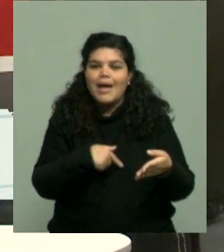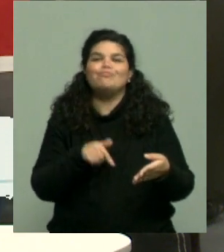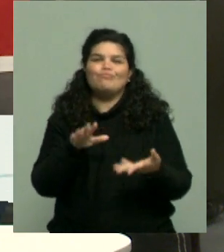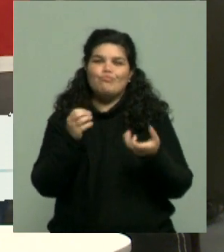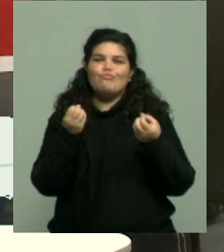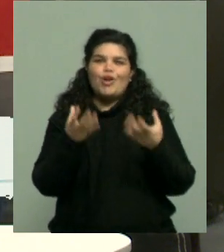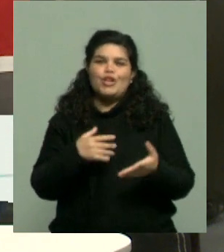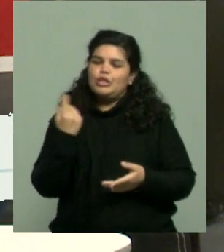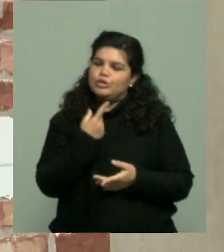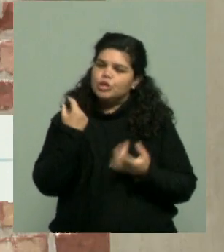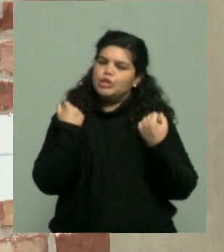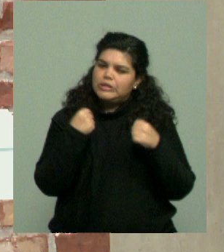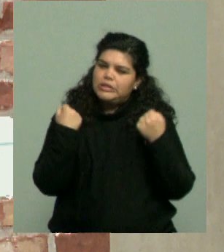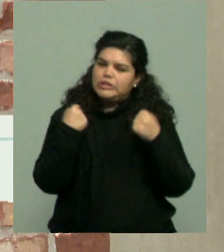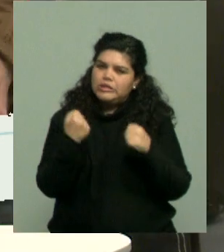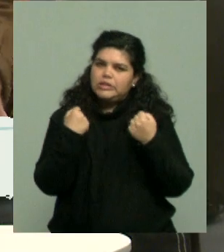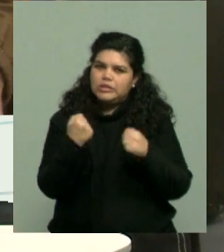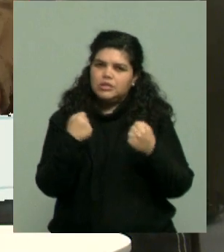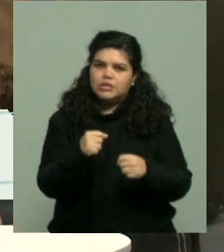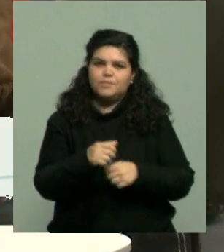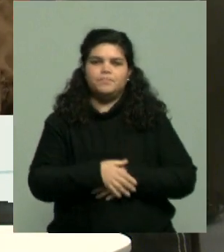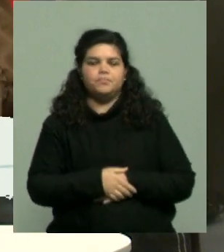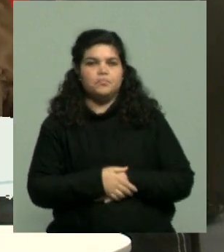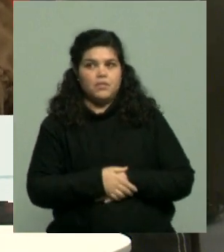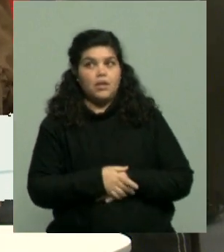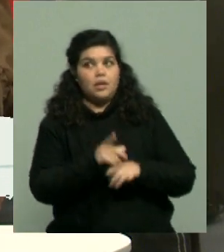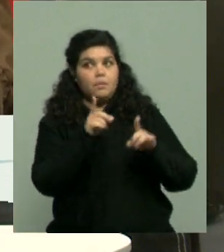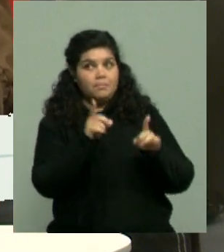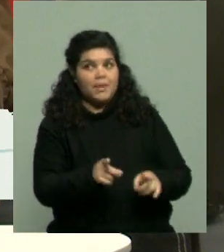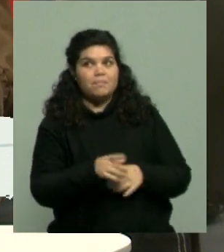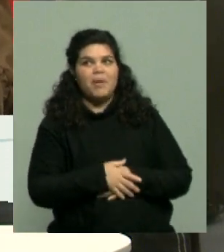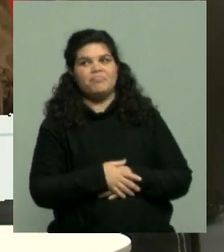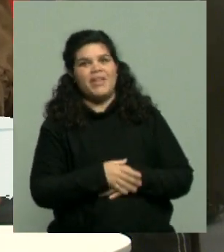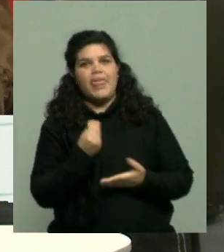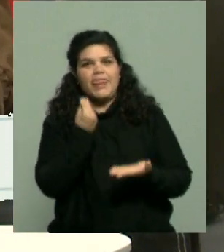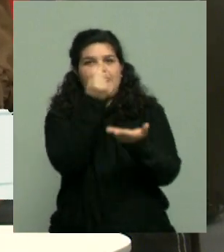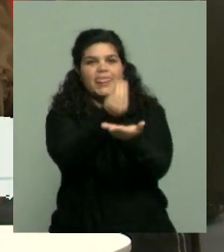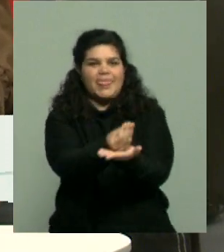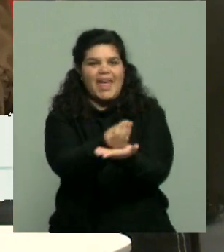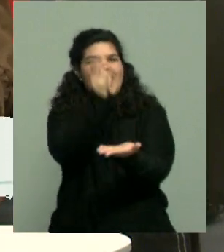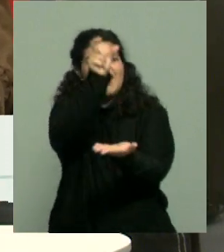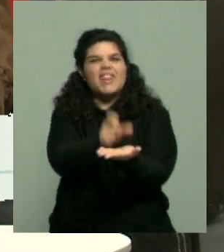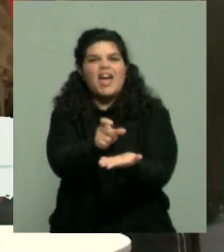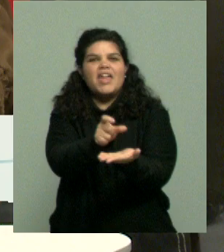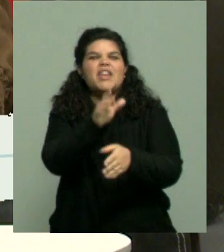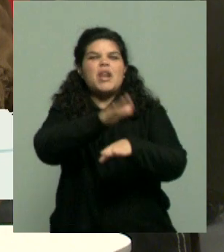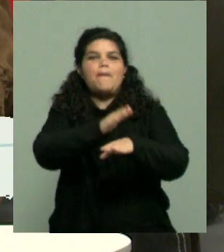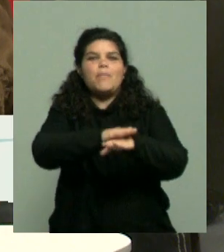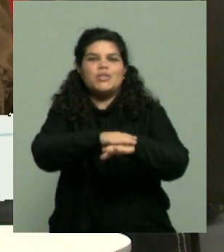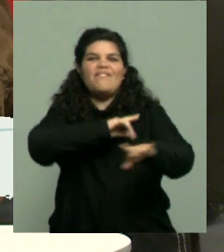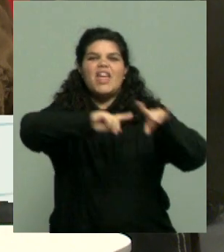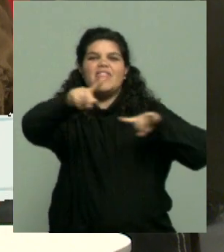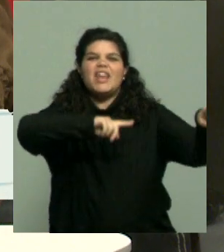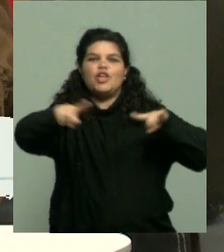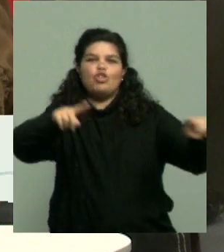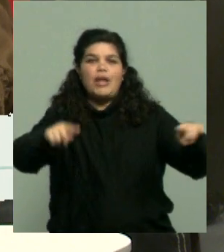dé ahí. No por eso también creamos como esta figura del director que se encarga de la dirección de cada